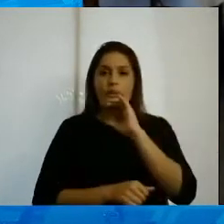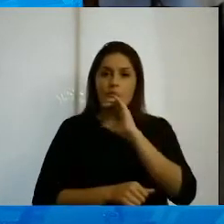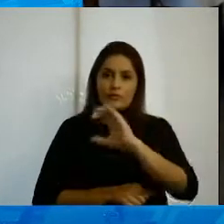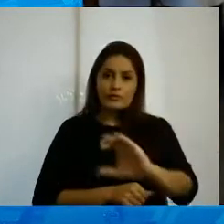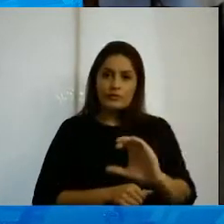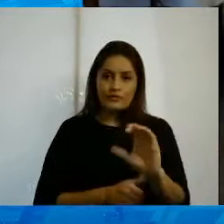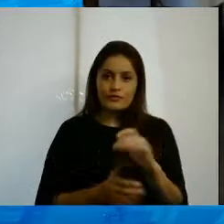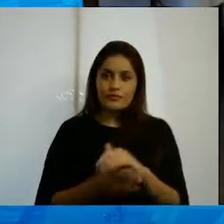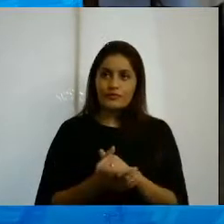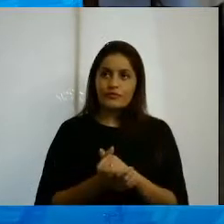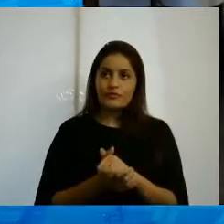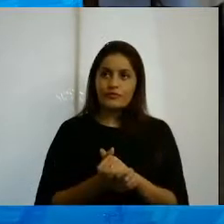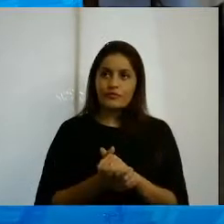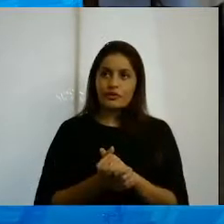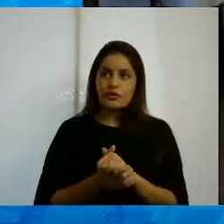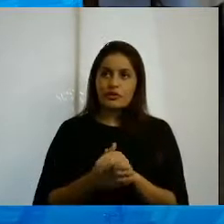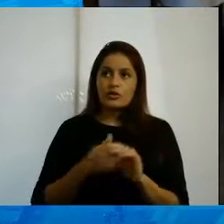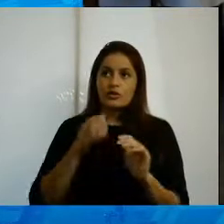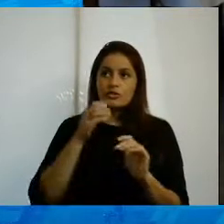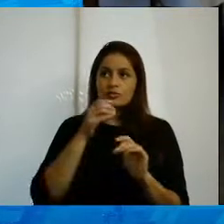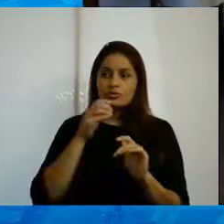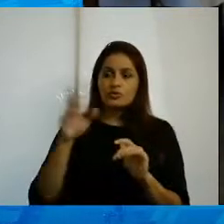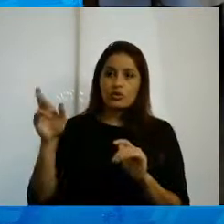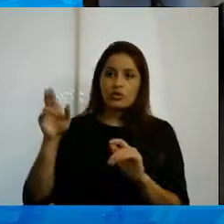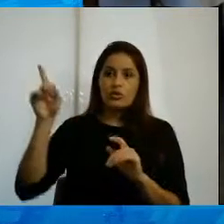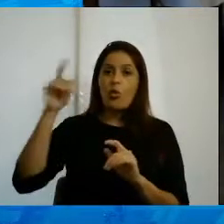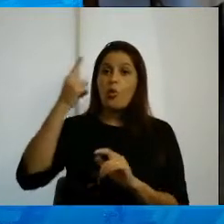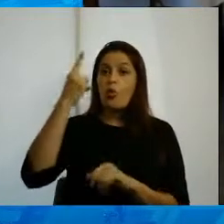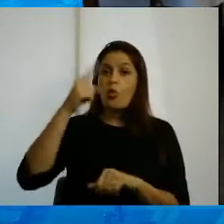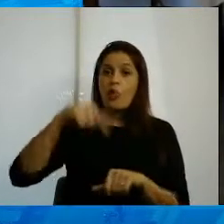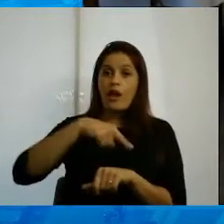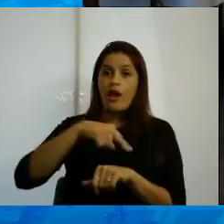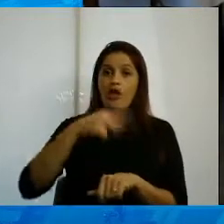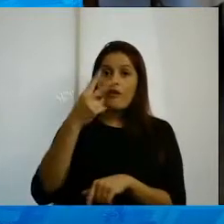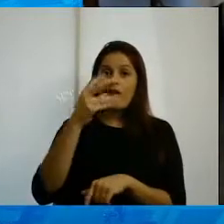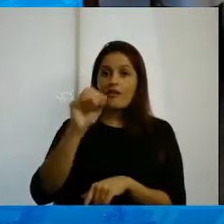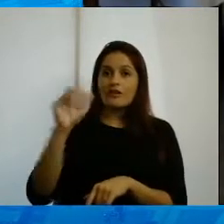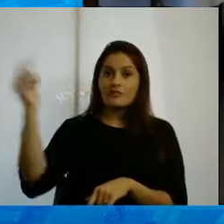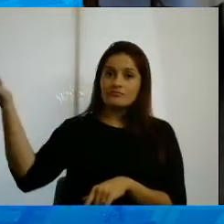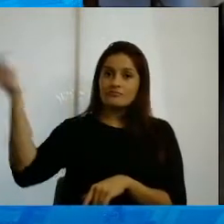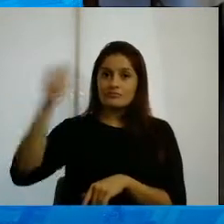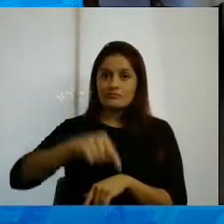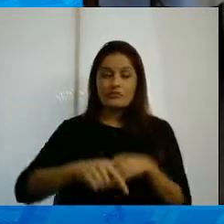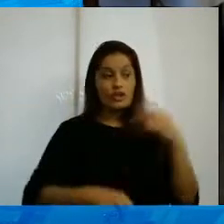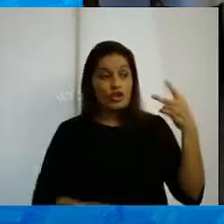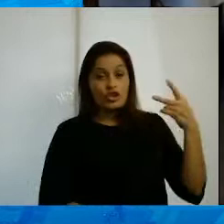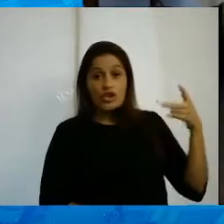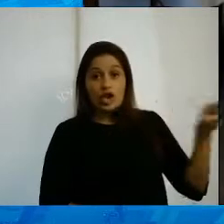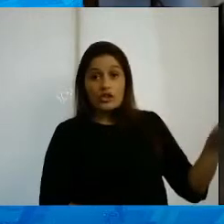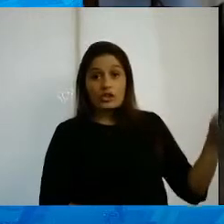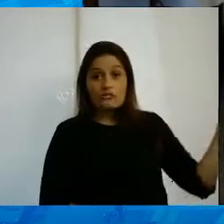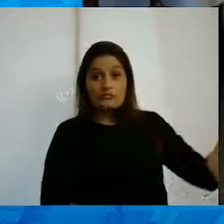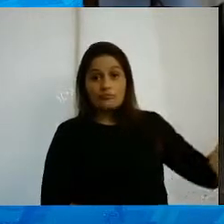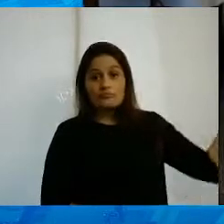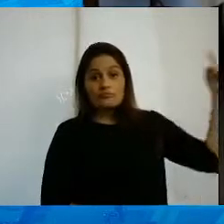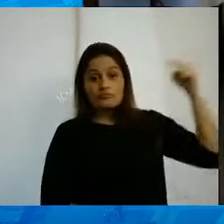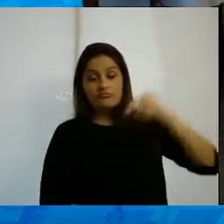menos del sector sur se están demorando 1:20 en llegar al centro de Melipilla. Y los que son del norte, Boyanán,